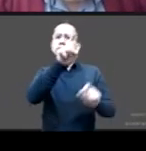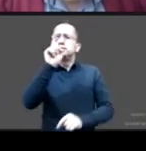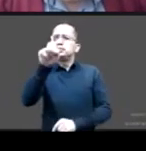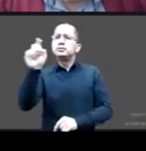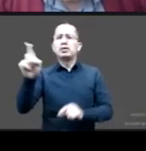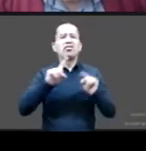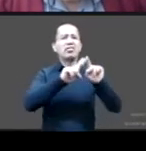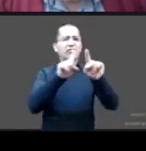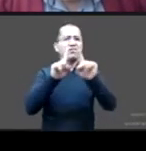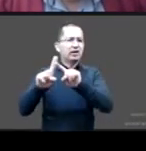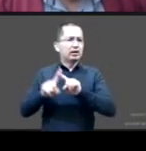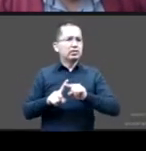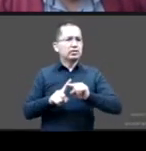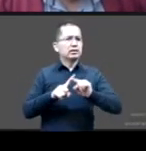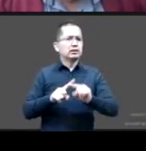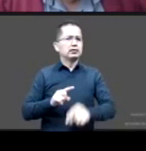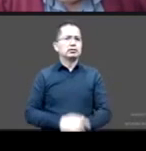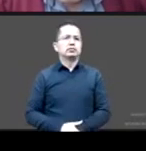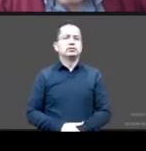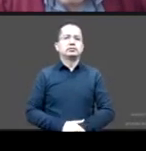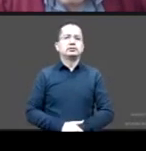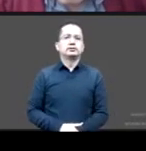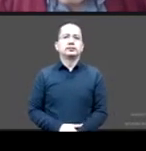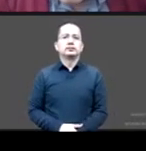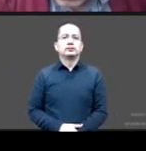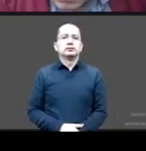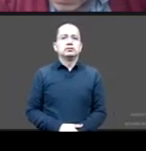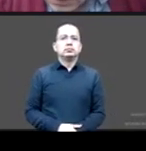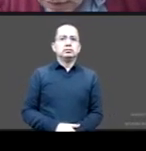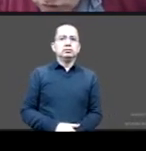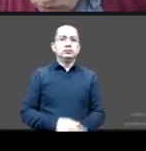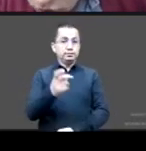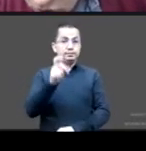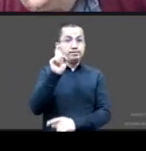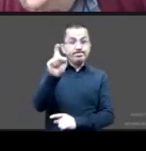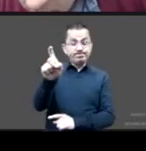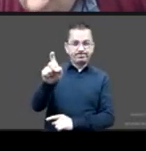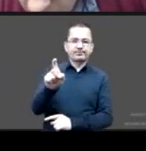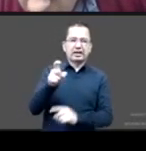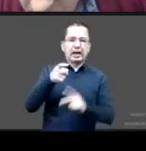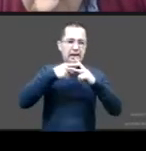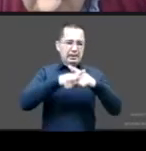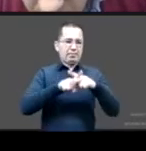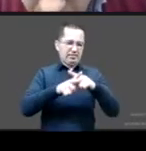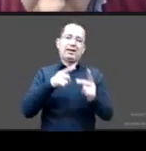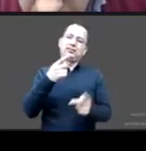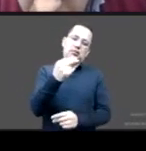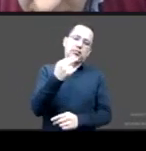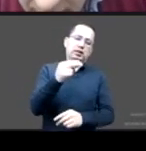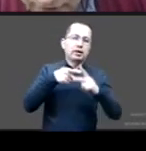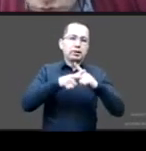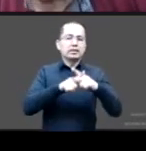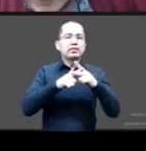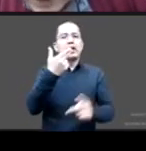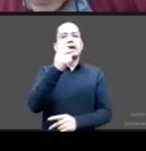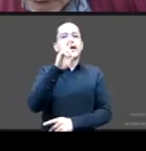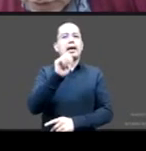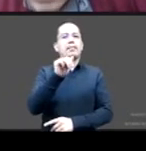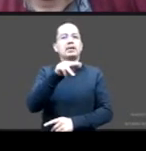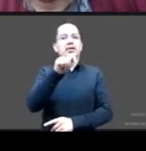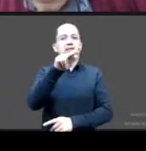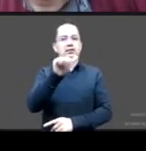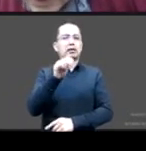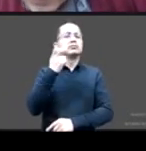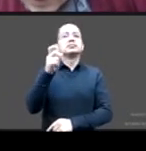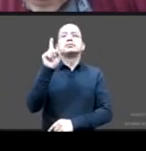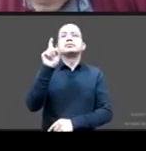esas herramientas son de muchos tipos por ejemplo hay herramientas textuales libros